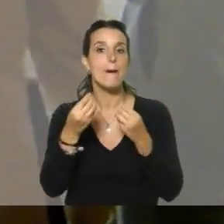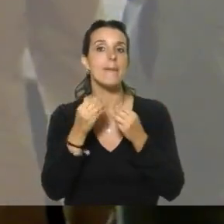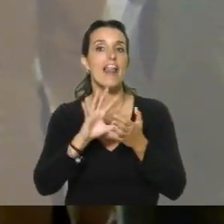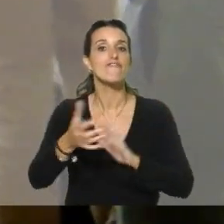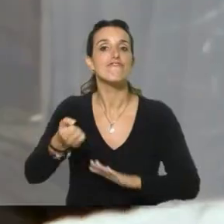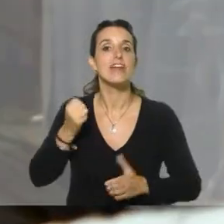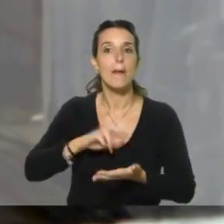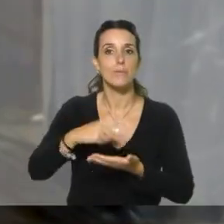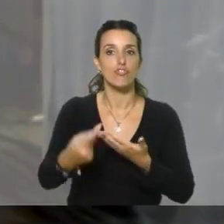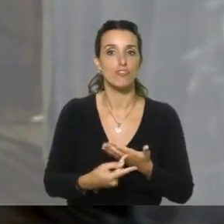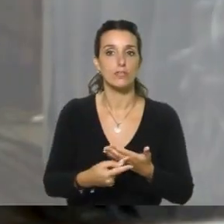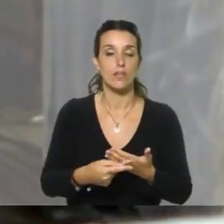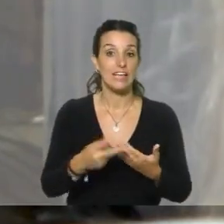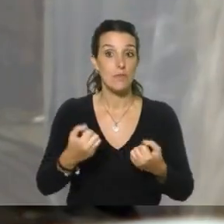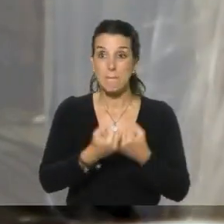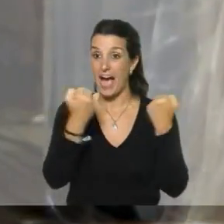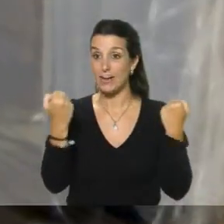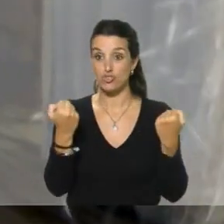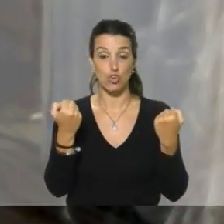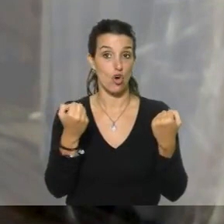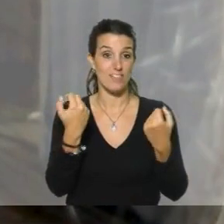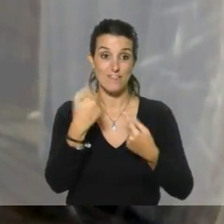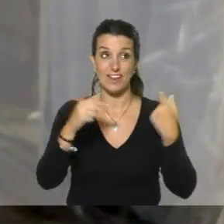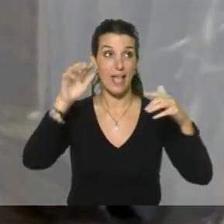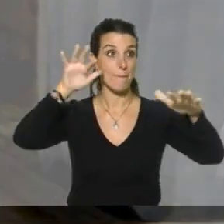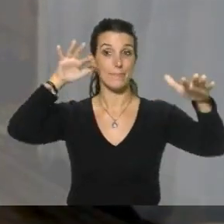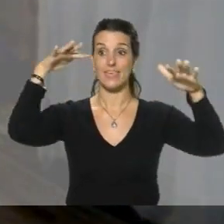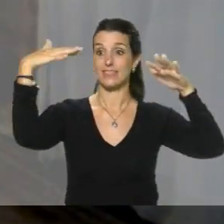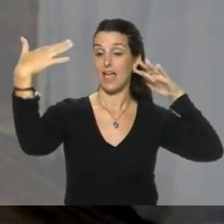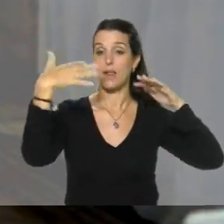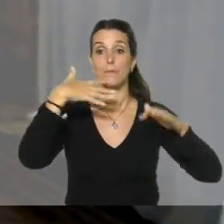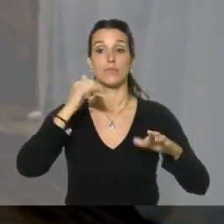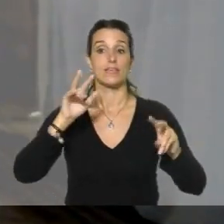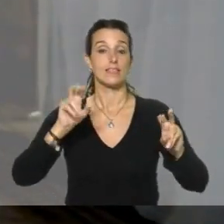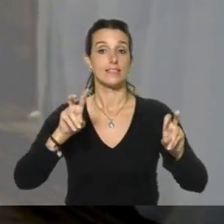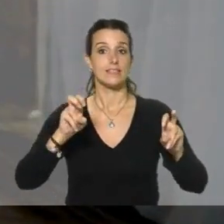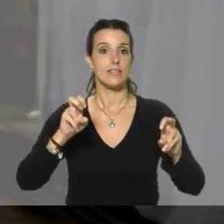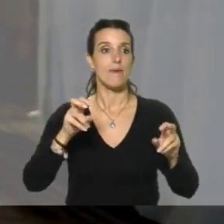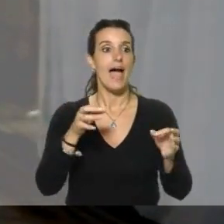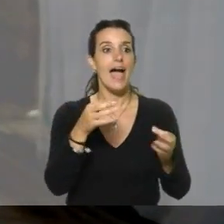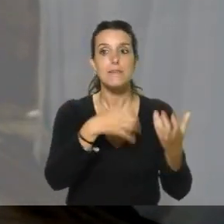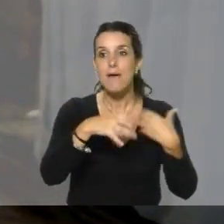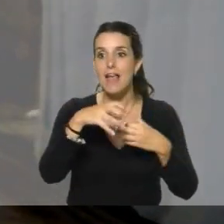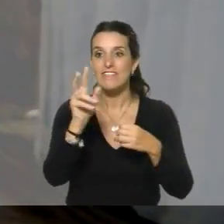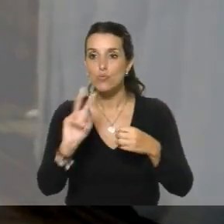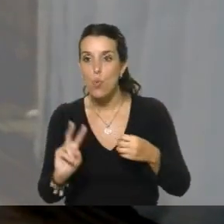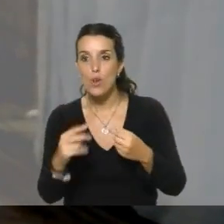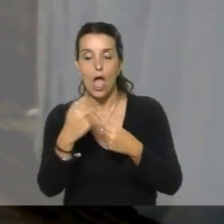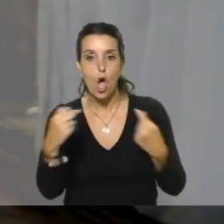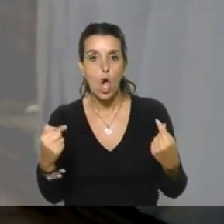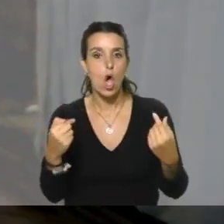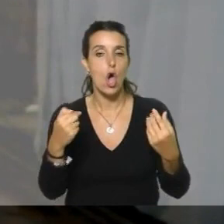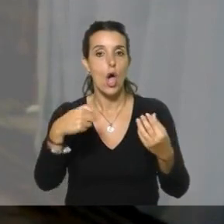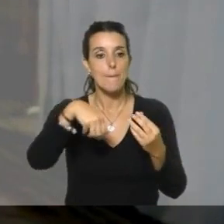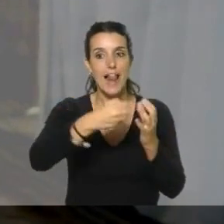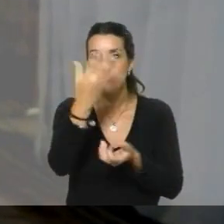el proyecto. El impacto de diversa índole en lo ambiental, desde la parte de las especies vegetales, hay